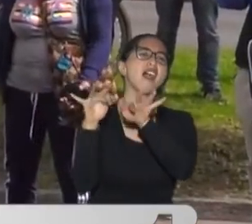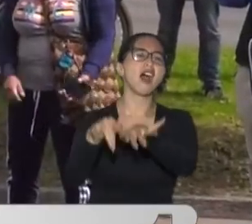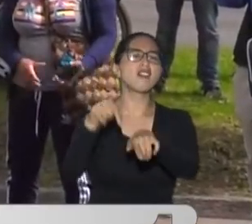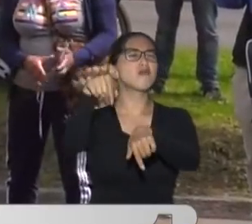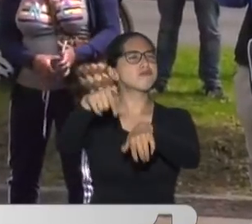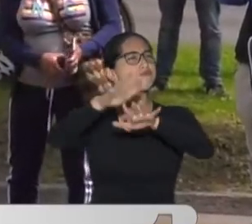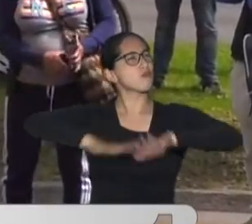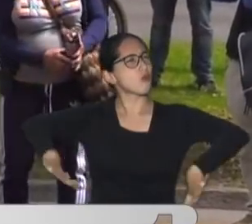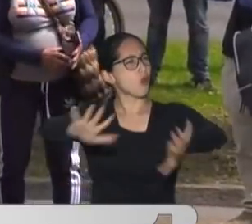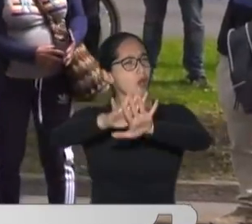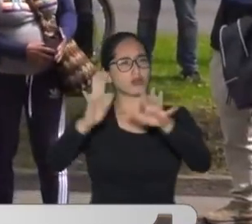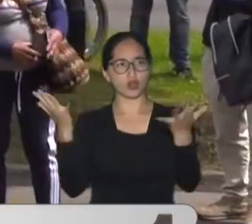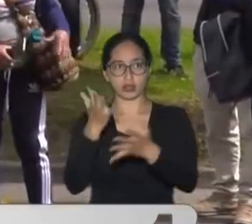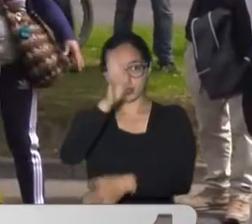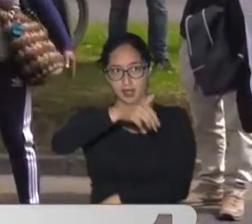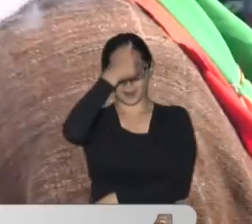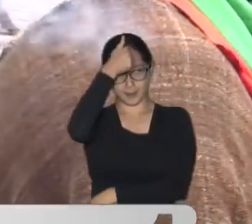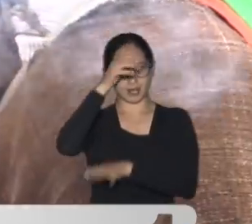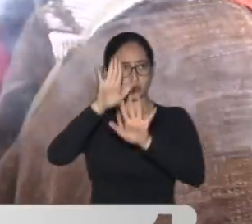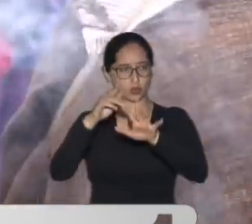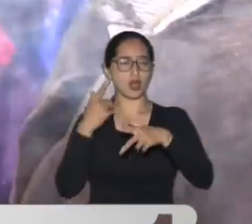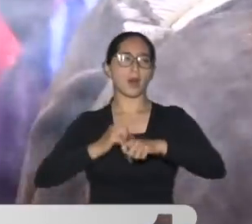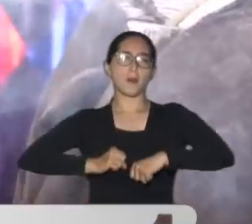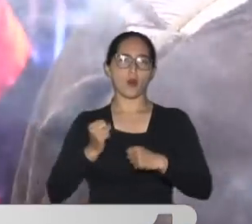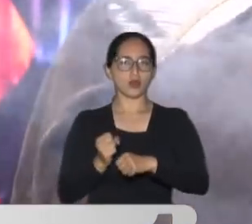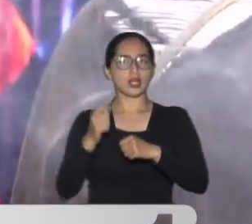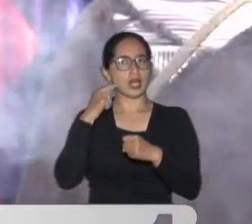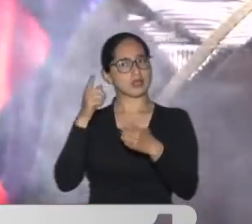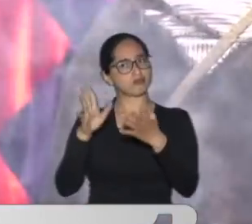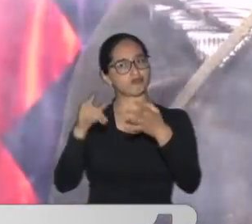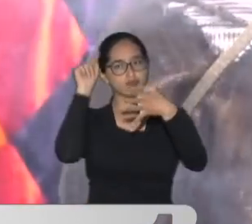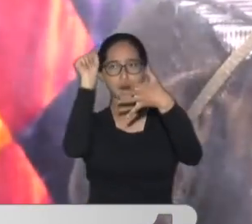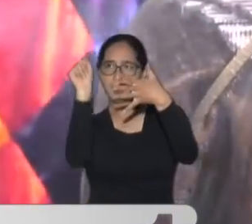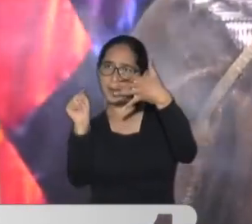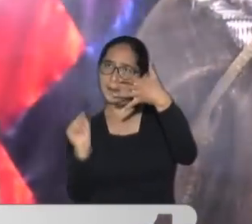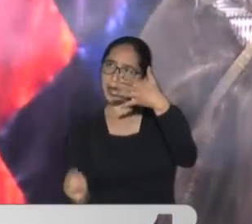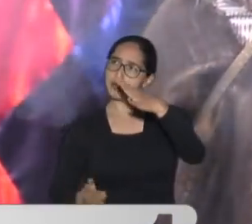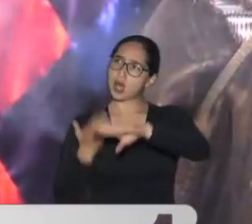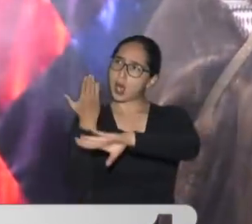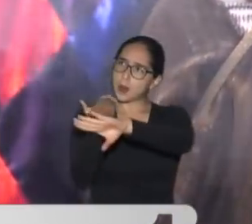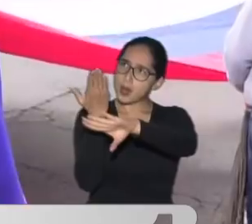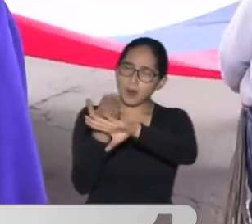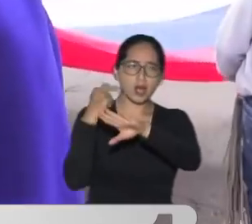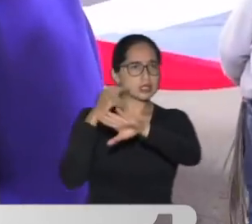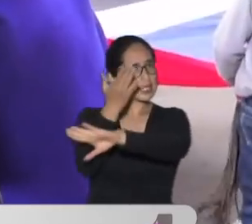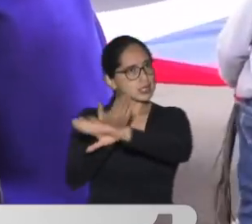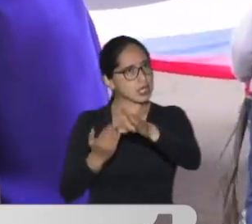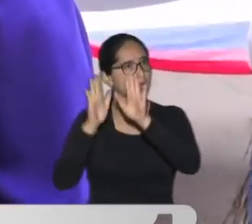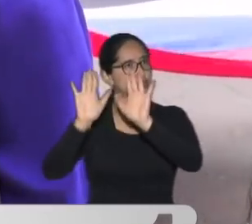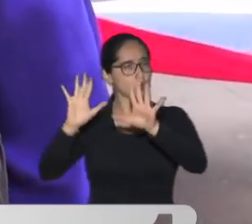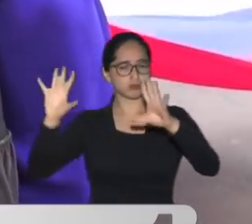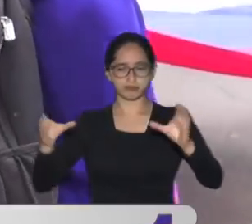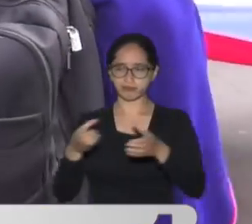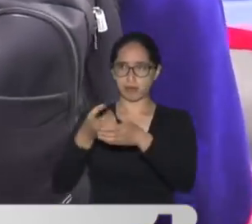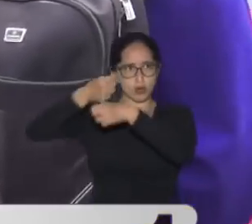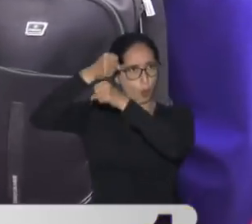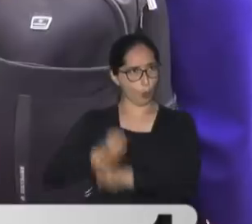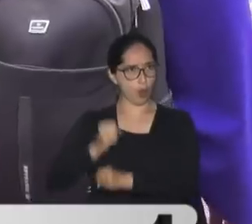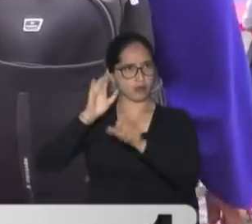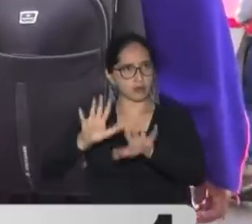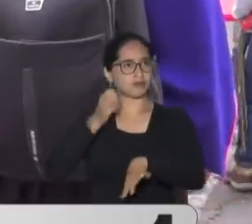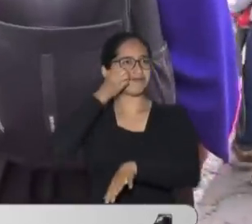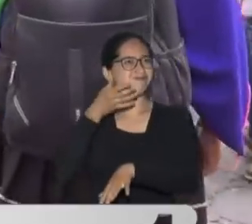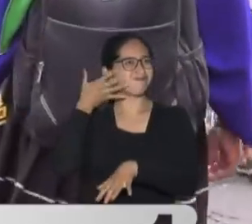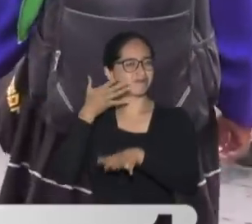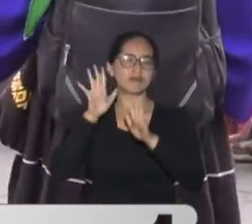colombianos conozcan cuáles son las propuestas, cuáles son las reivindicaciones que pide la minga. Una minga dirigida por